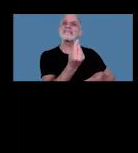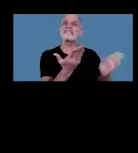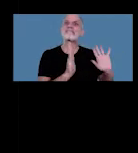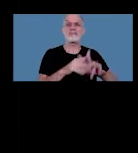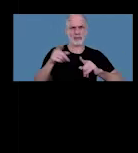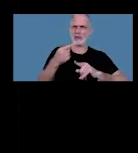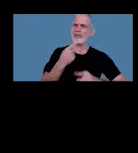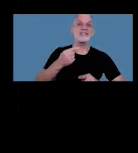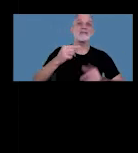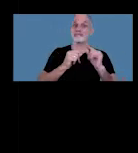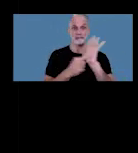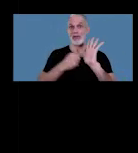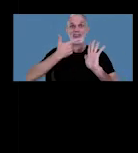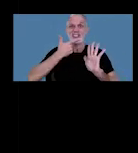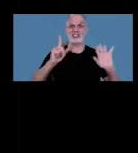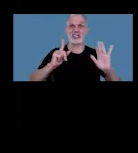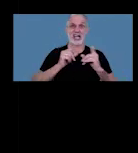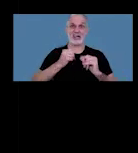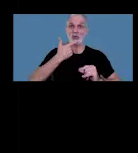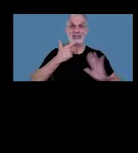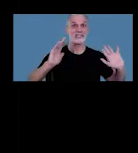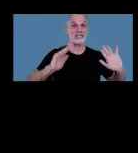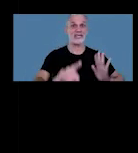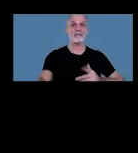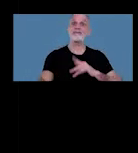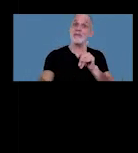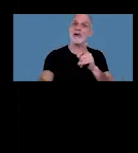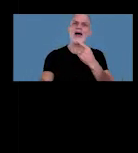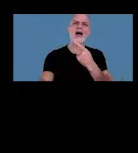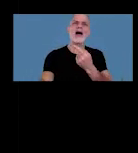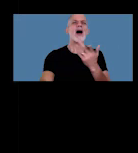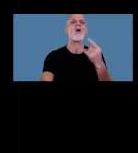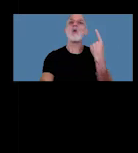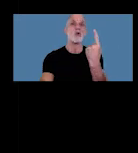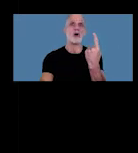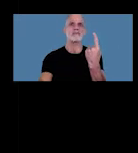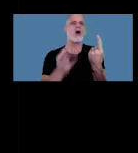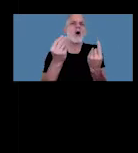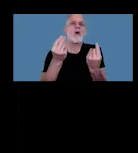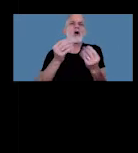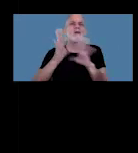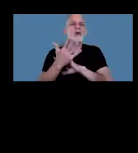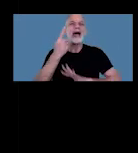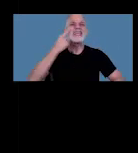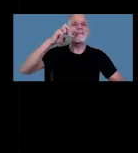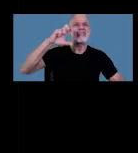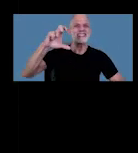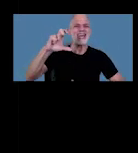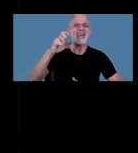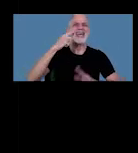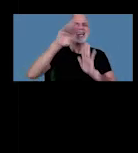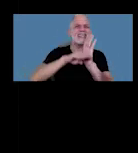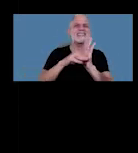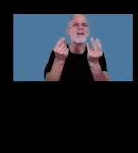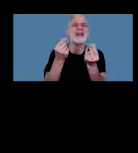el 17. Nos vamos y vemos, pero el 17 el índice es 1. Sí, el índice es 1, está bien, pero la ley de bienes